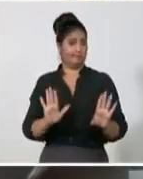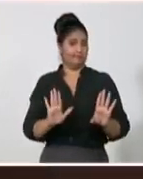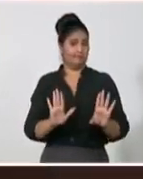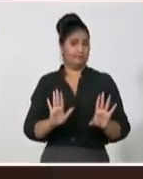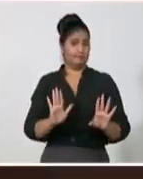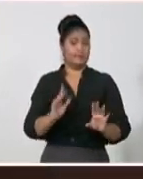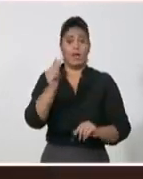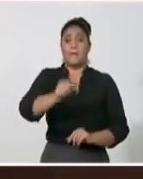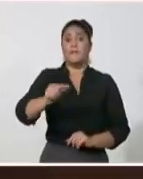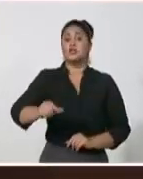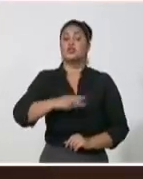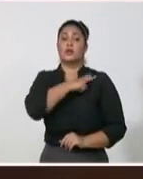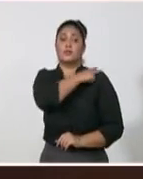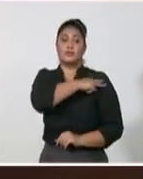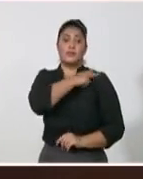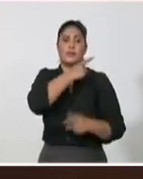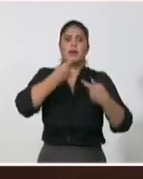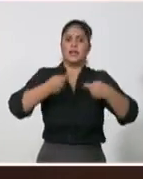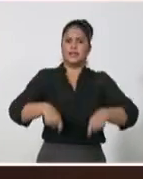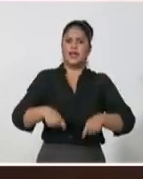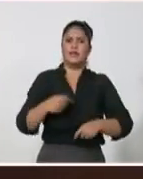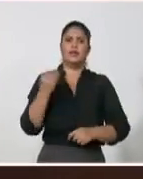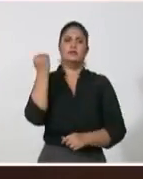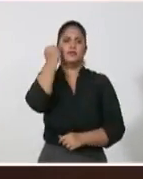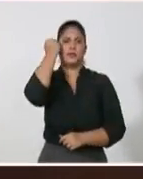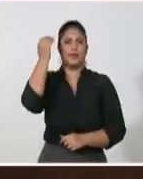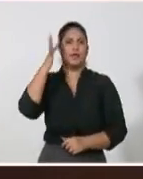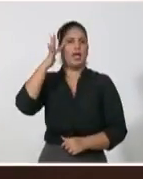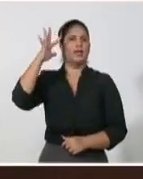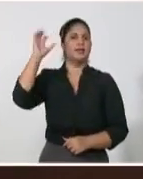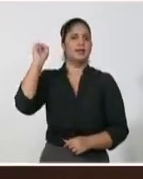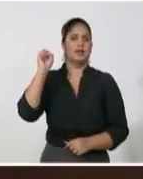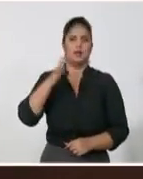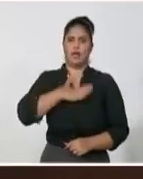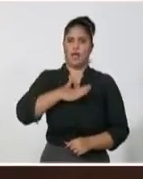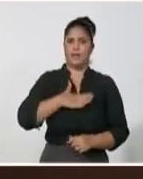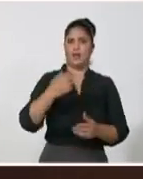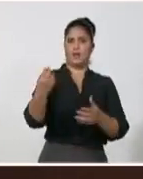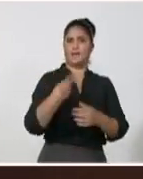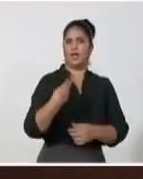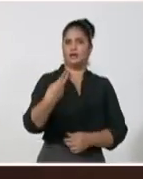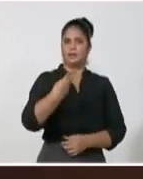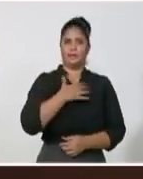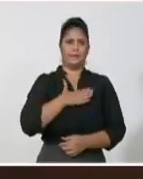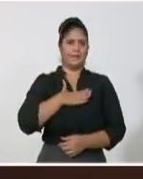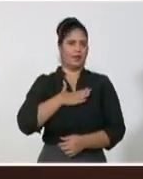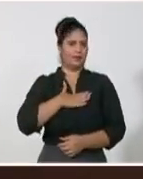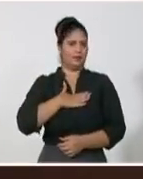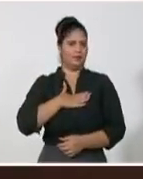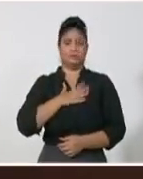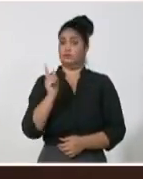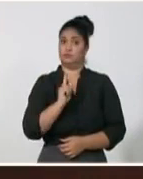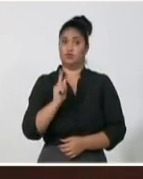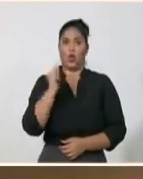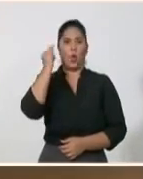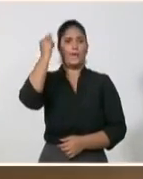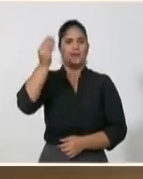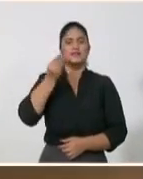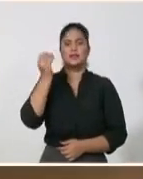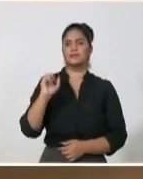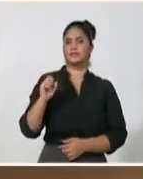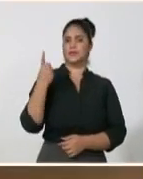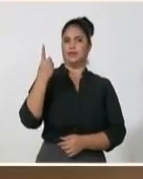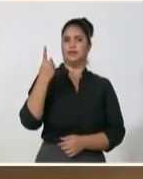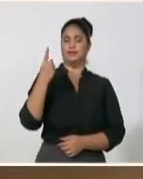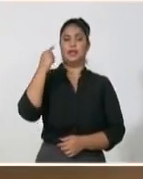para dirigir no esperando indicaciones. Los cuadros tienen que pensar. Tienen que ser capaces de analizar contextos.